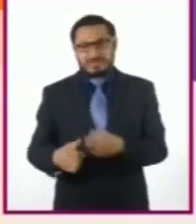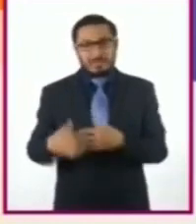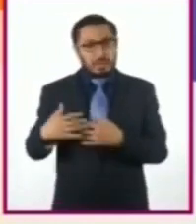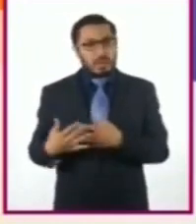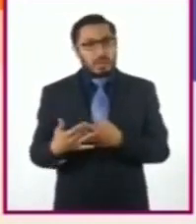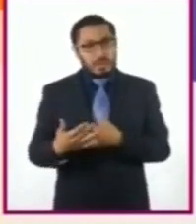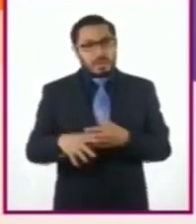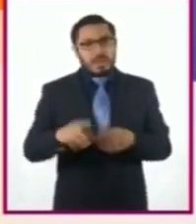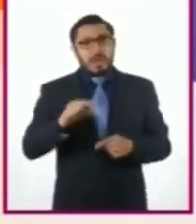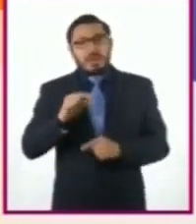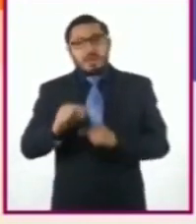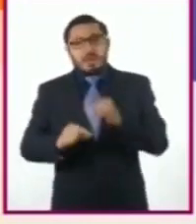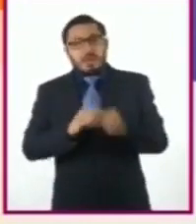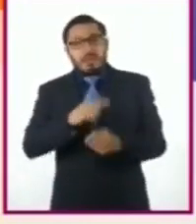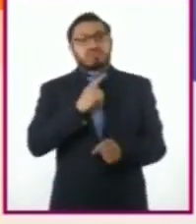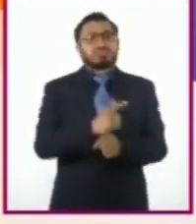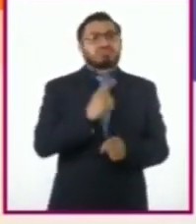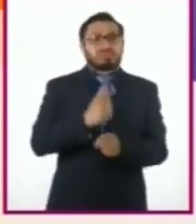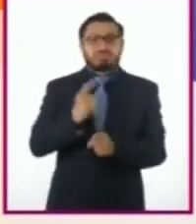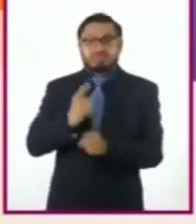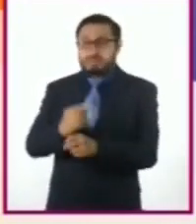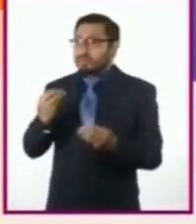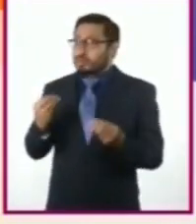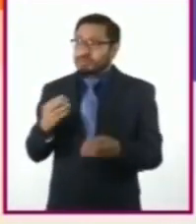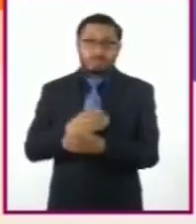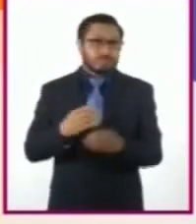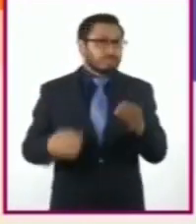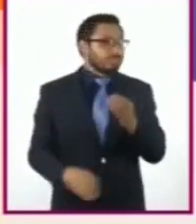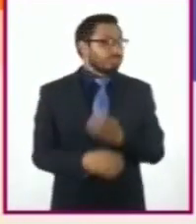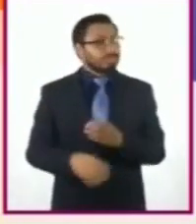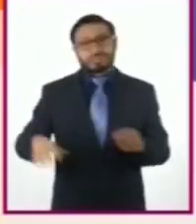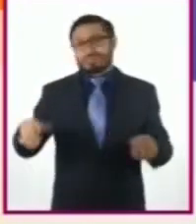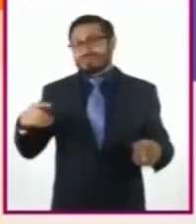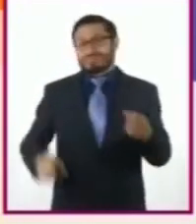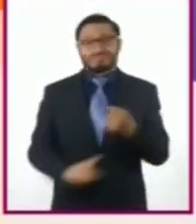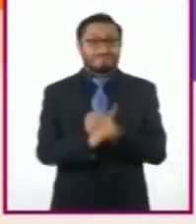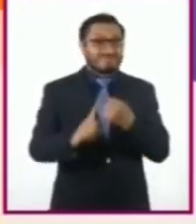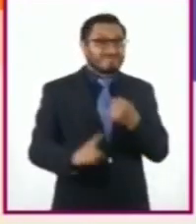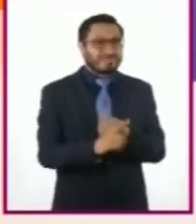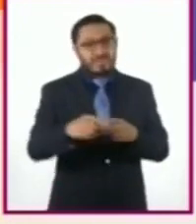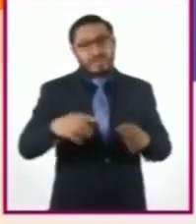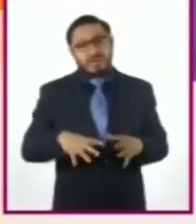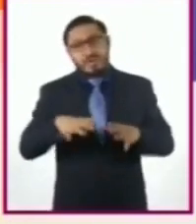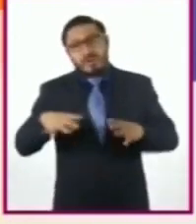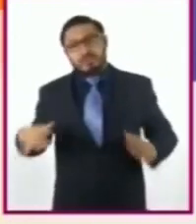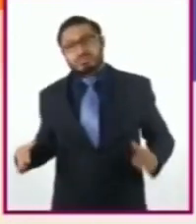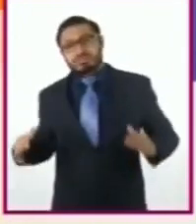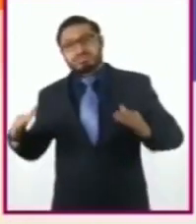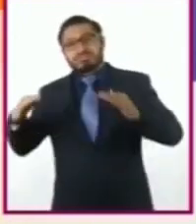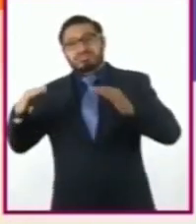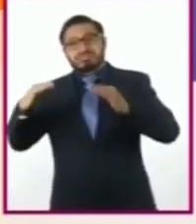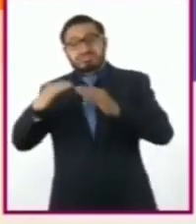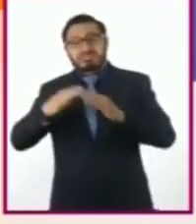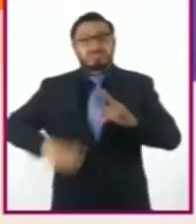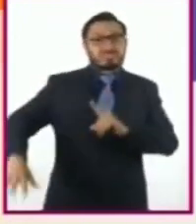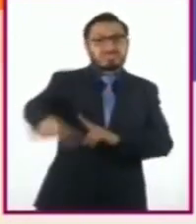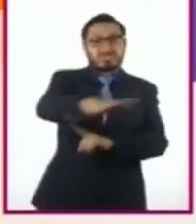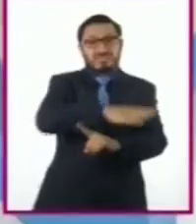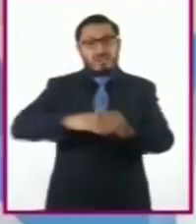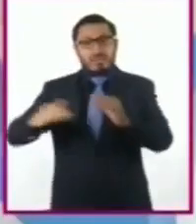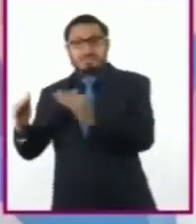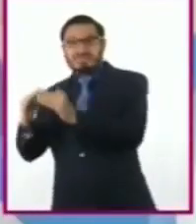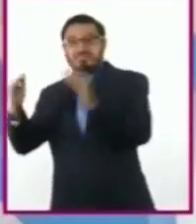los muchos inconvenientes de la ciudad asentada en una alta cuenca cerrada, rodeada por